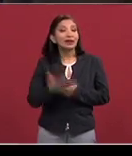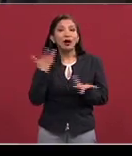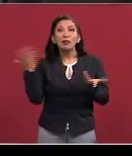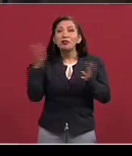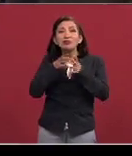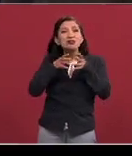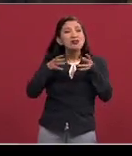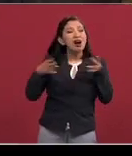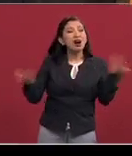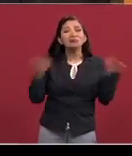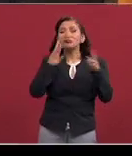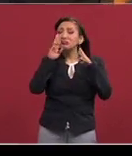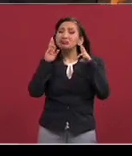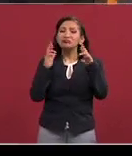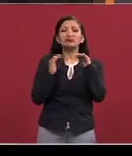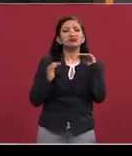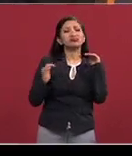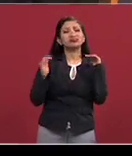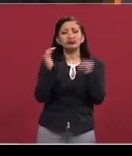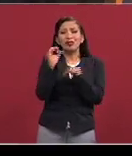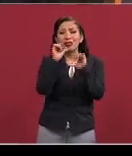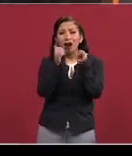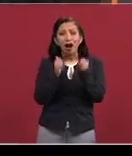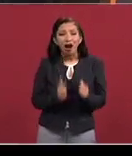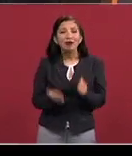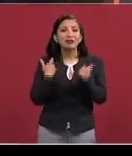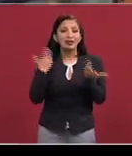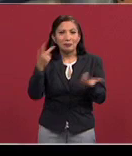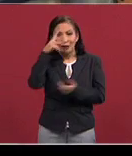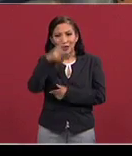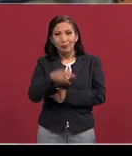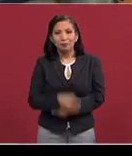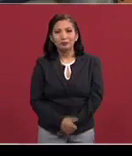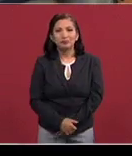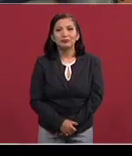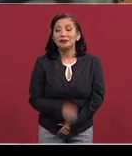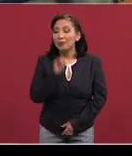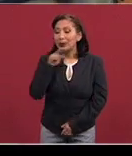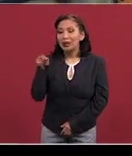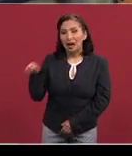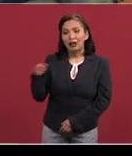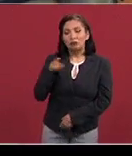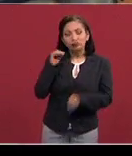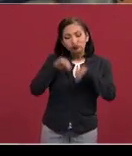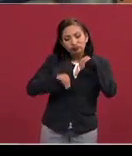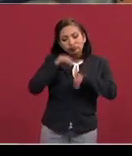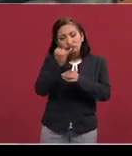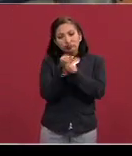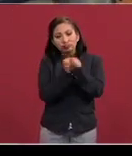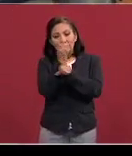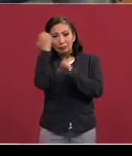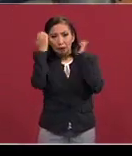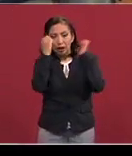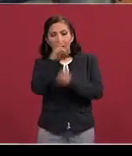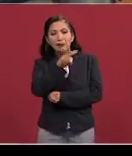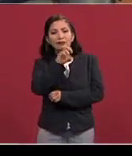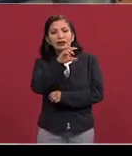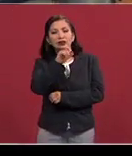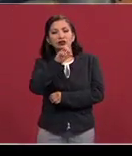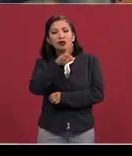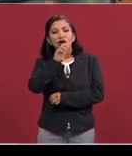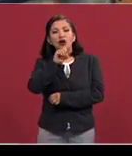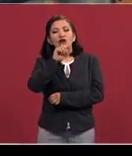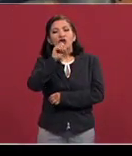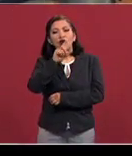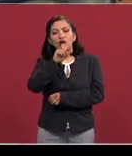este monumento considerado un monumento artístico de la nación. Y también nos acompaña el curador de la exposición, que es Víctor